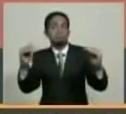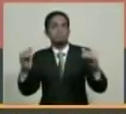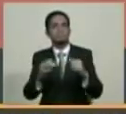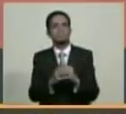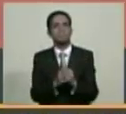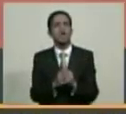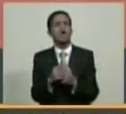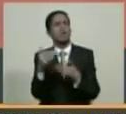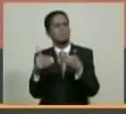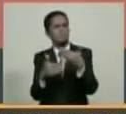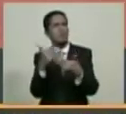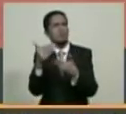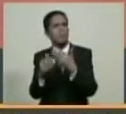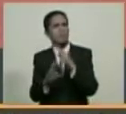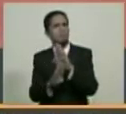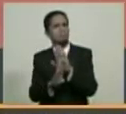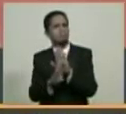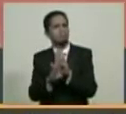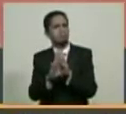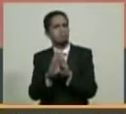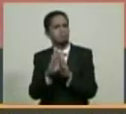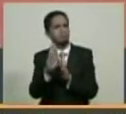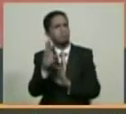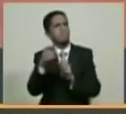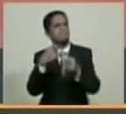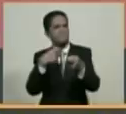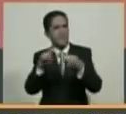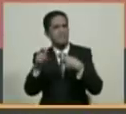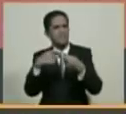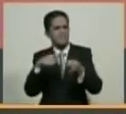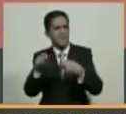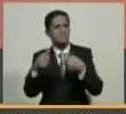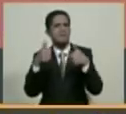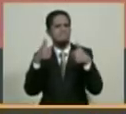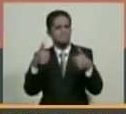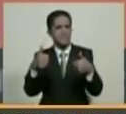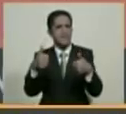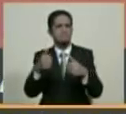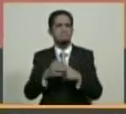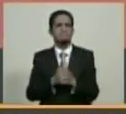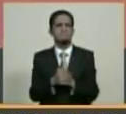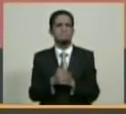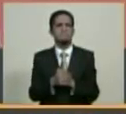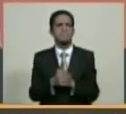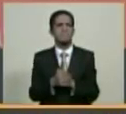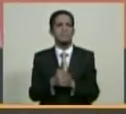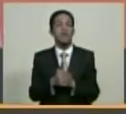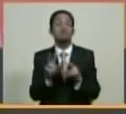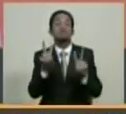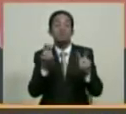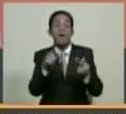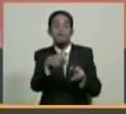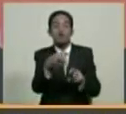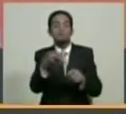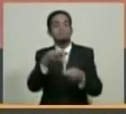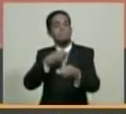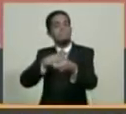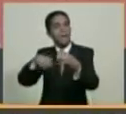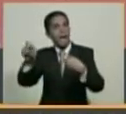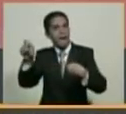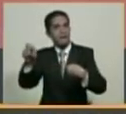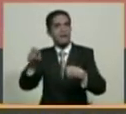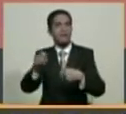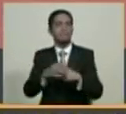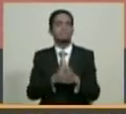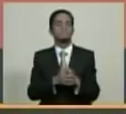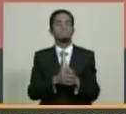incrementándose la oferta y la demanda en el mercado cambiario, en el nuevo mercado cambiario,